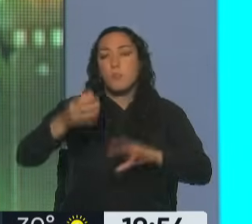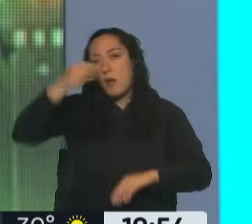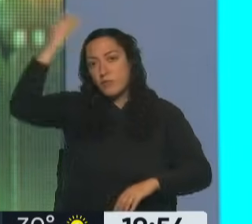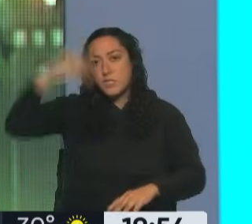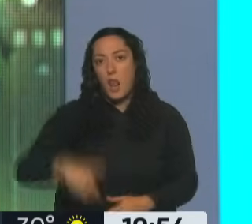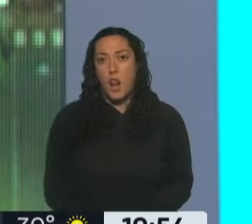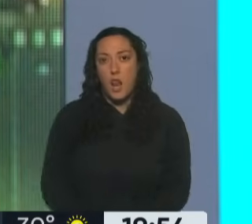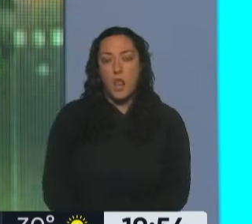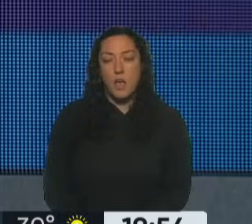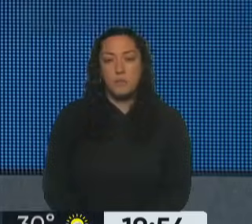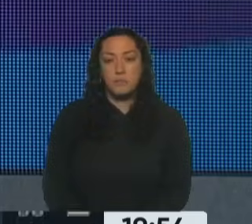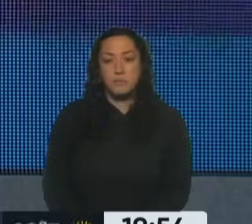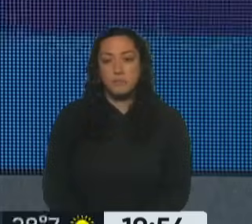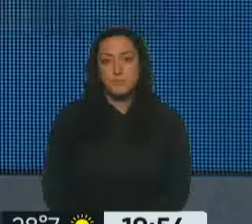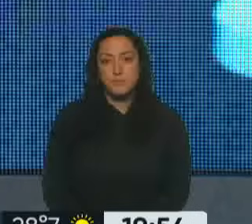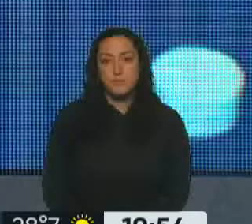cual, tal cual.